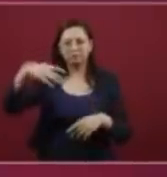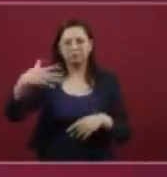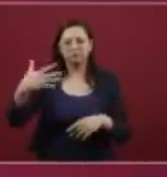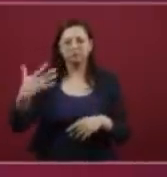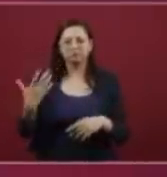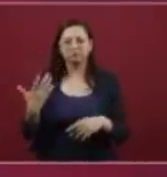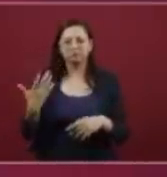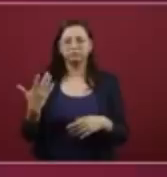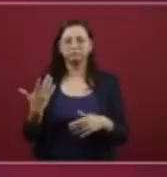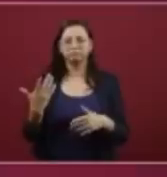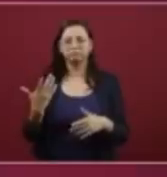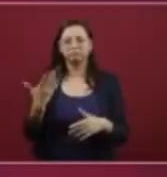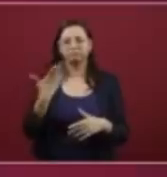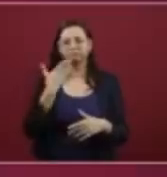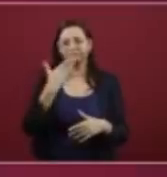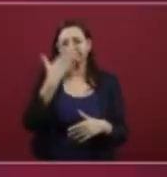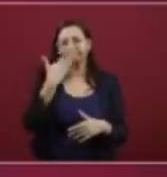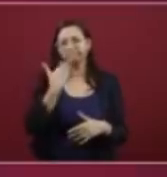tiene mucha sabiduría.